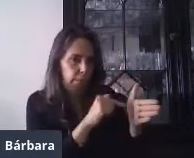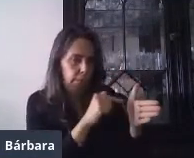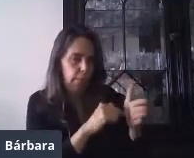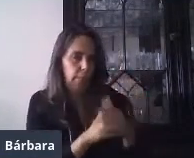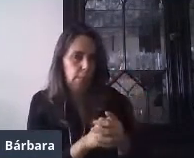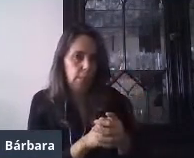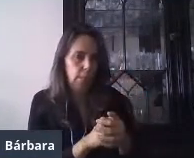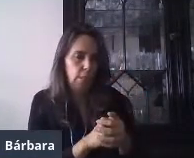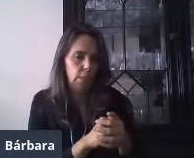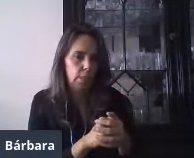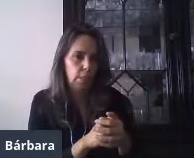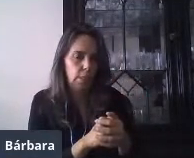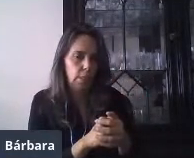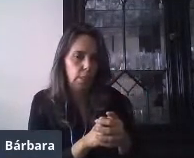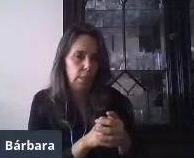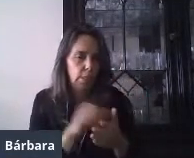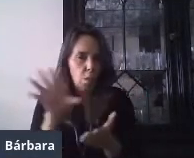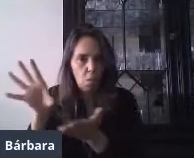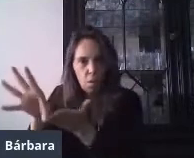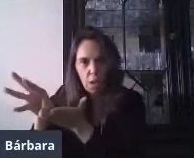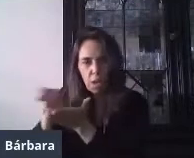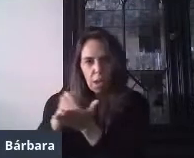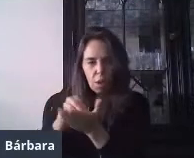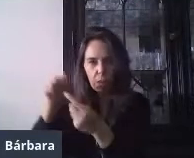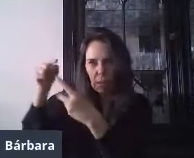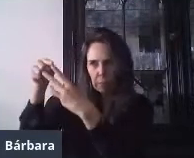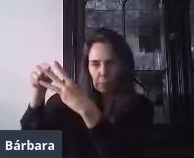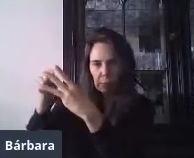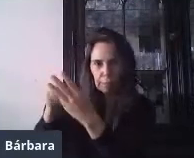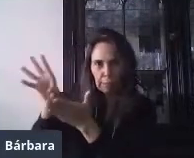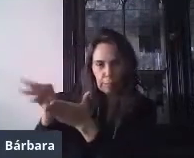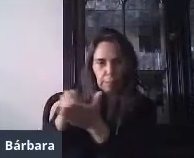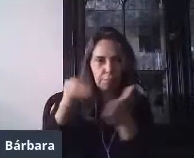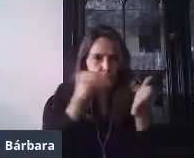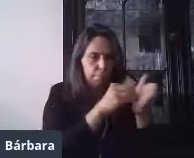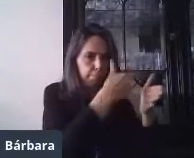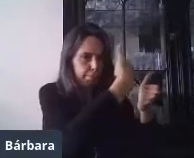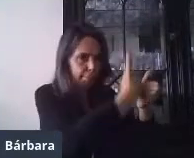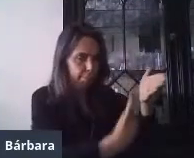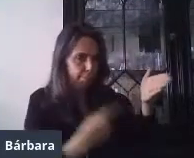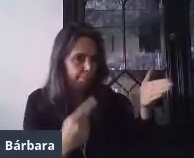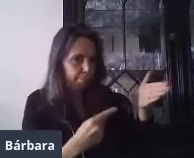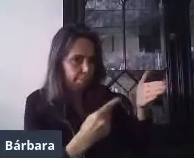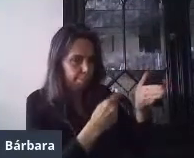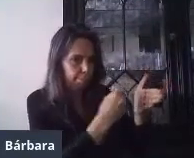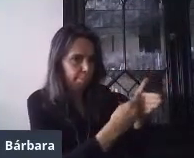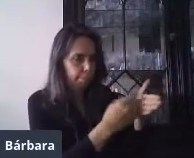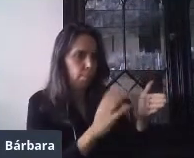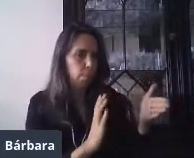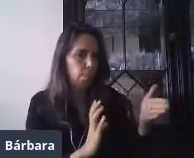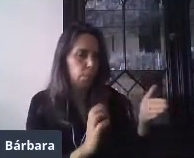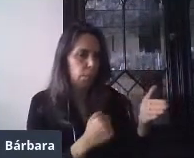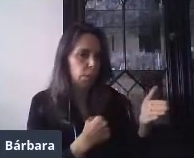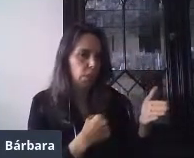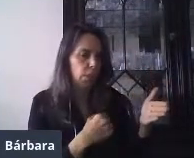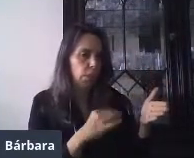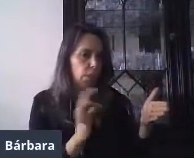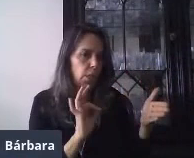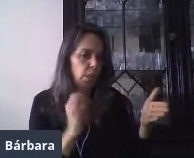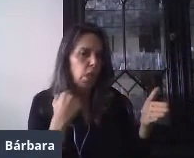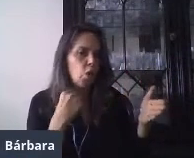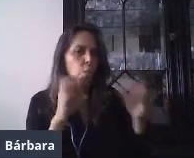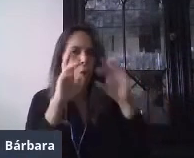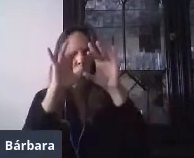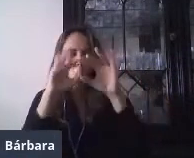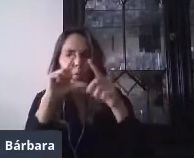Voy a copiar las opciones. Esto, ¿para qué, maestro? No se preocupen si en este caso estoy poniendo a lo mejor un texto. Si yo no